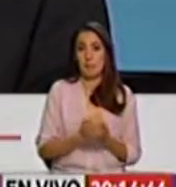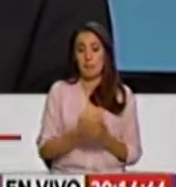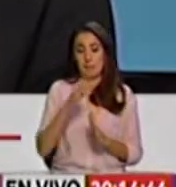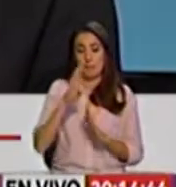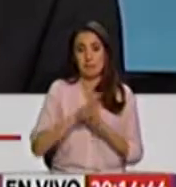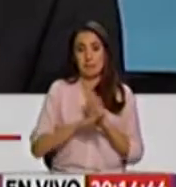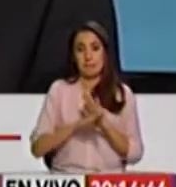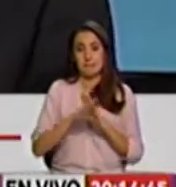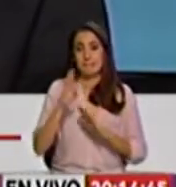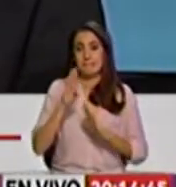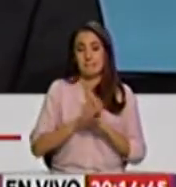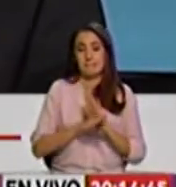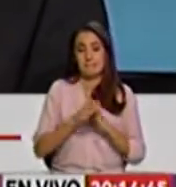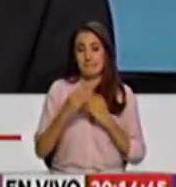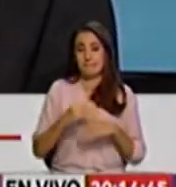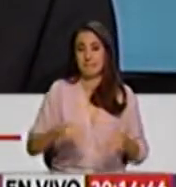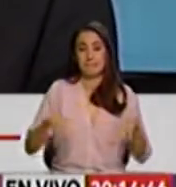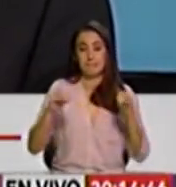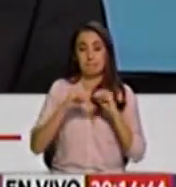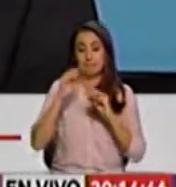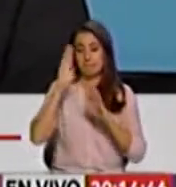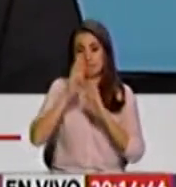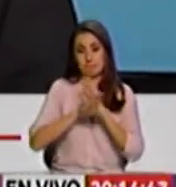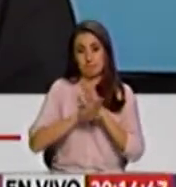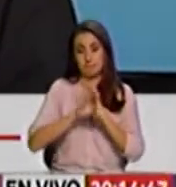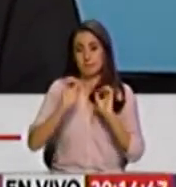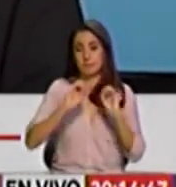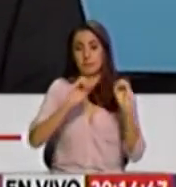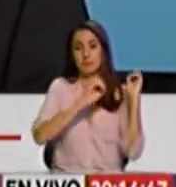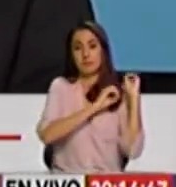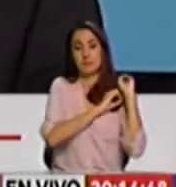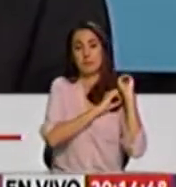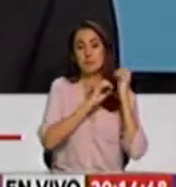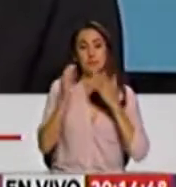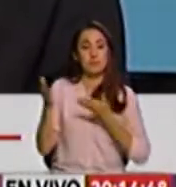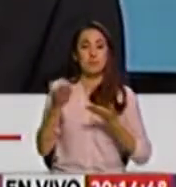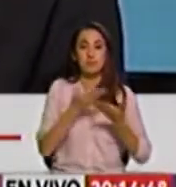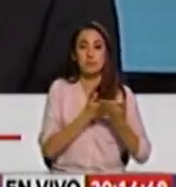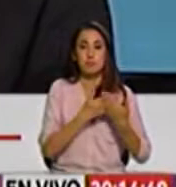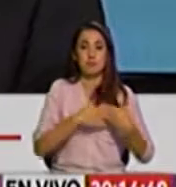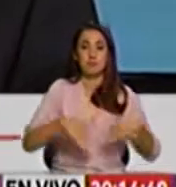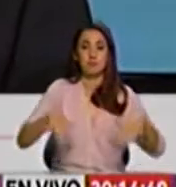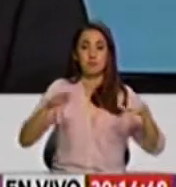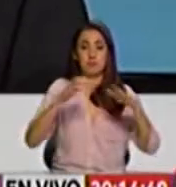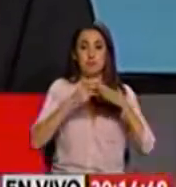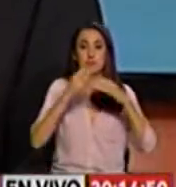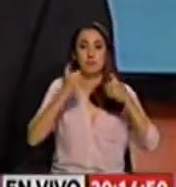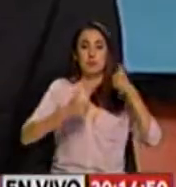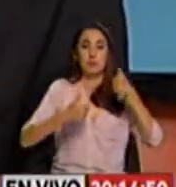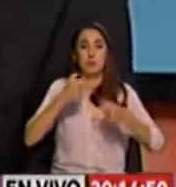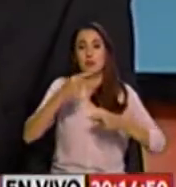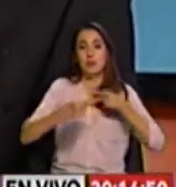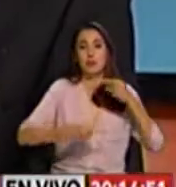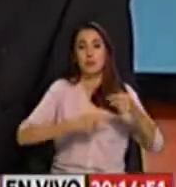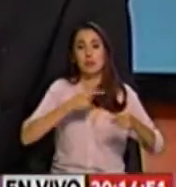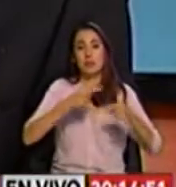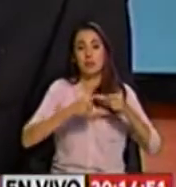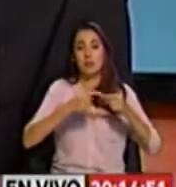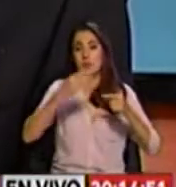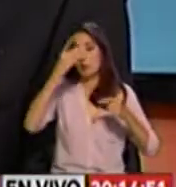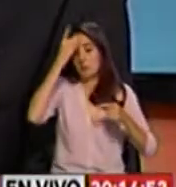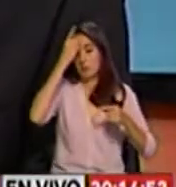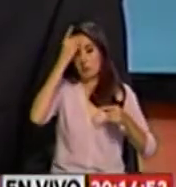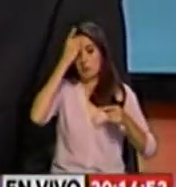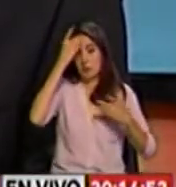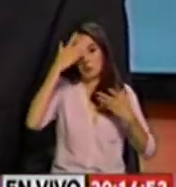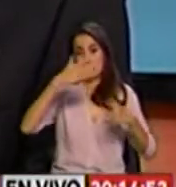para, por ejemplo, obligaciones internacionales que tiene el Ecuador para la deuda. Yo creo que, como le